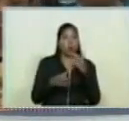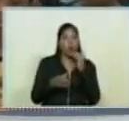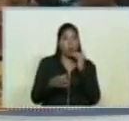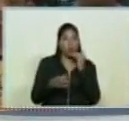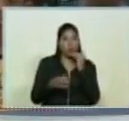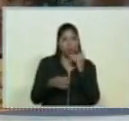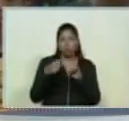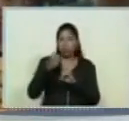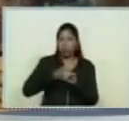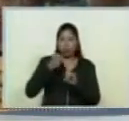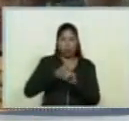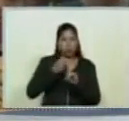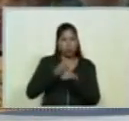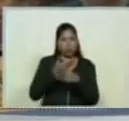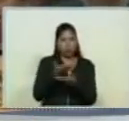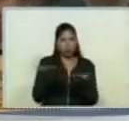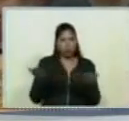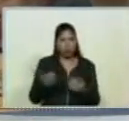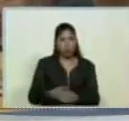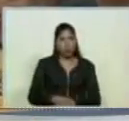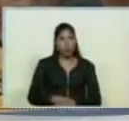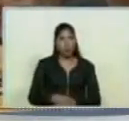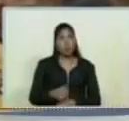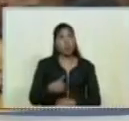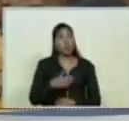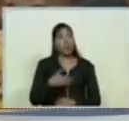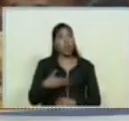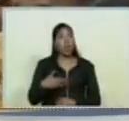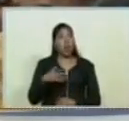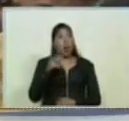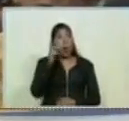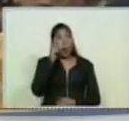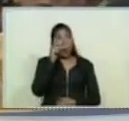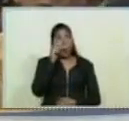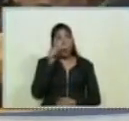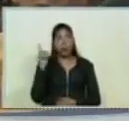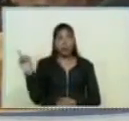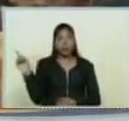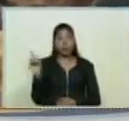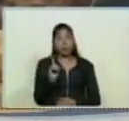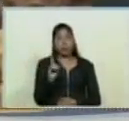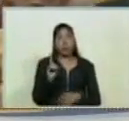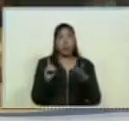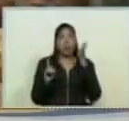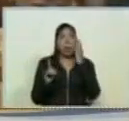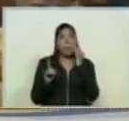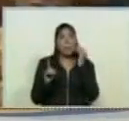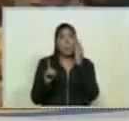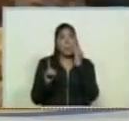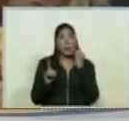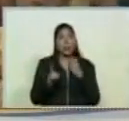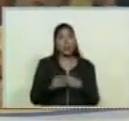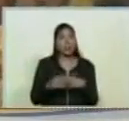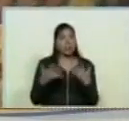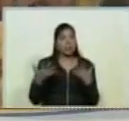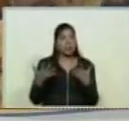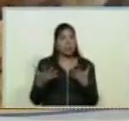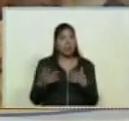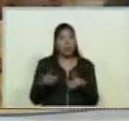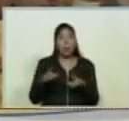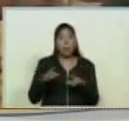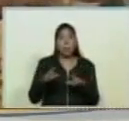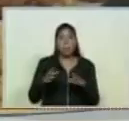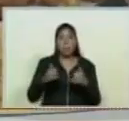con usted. Por eso quiero que hable mi compañero brigadista, Gabriel Álvarez, de la experiencia, que significa administrar,